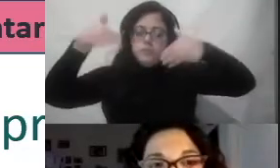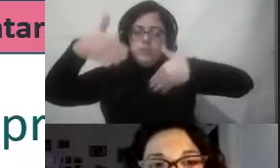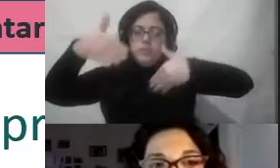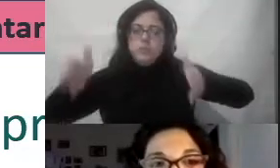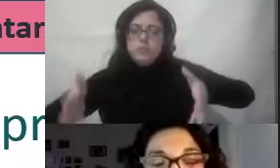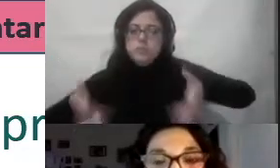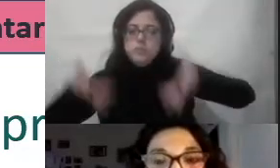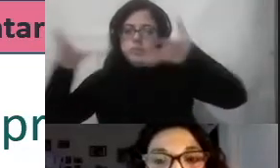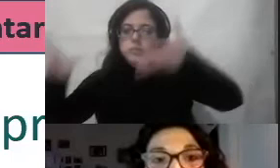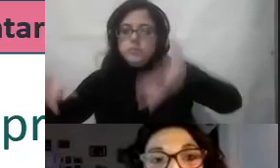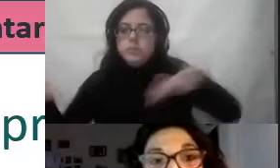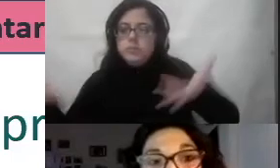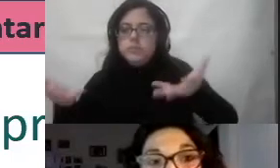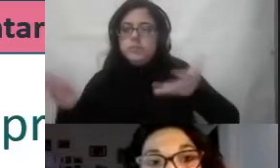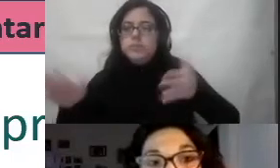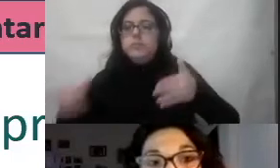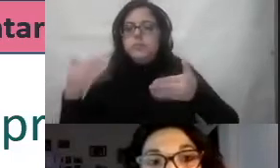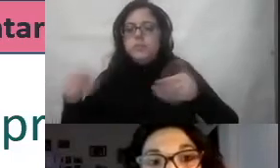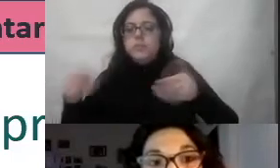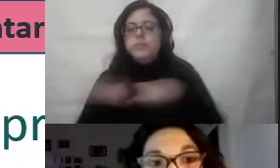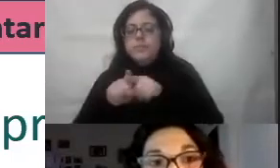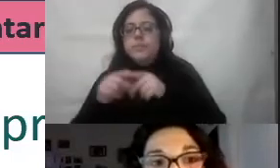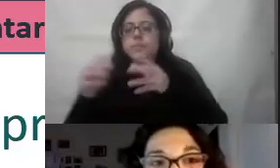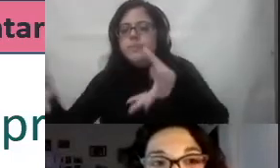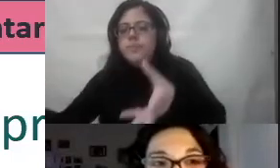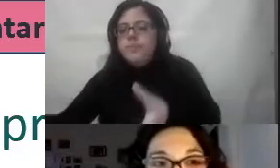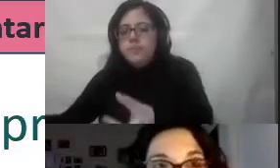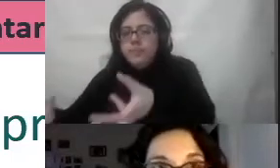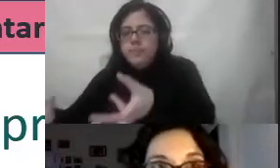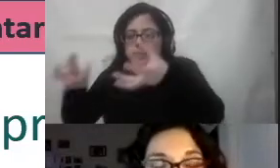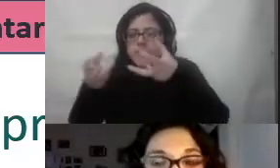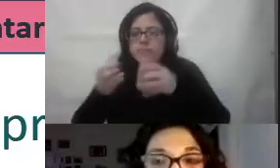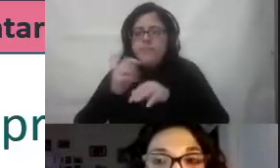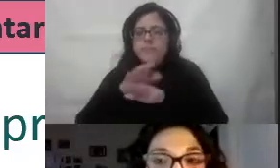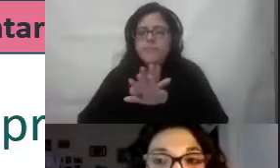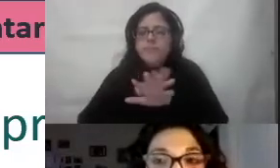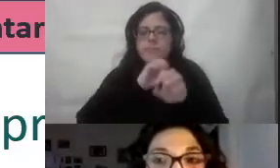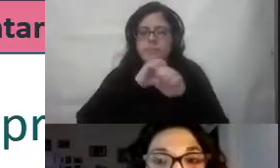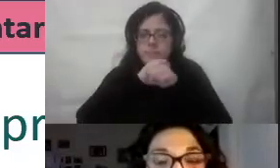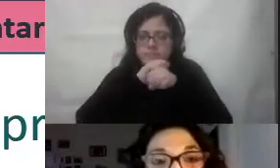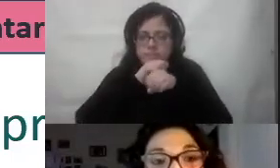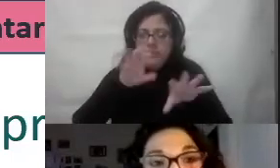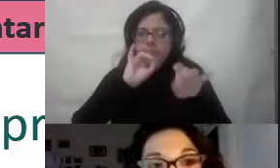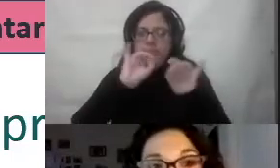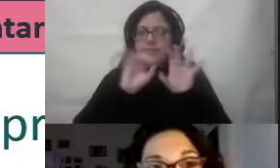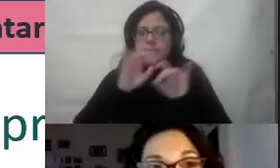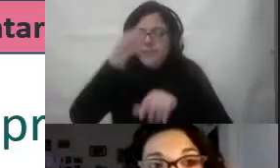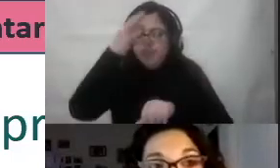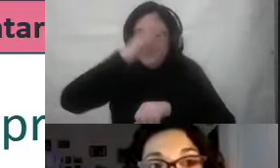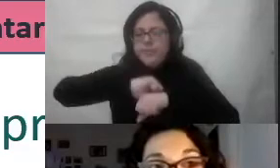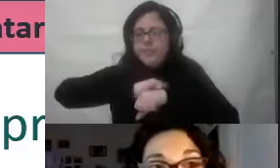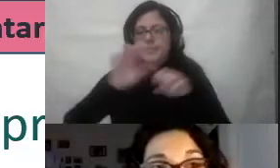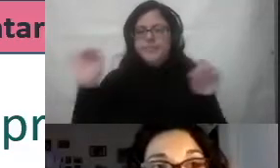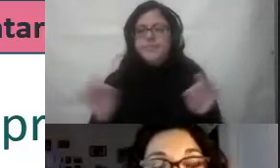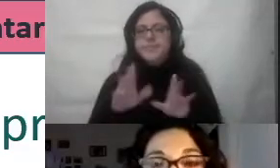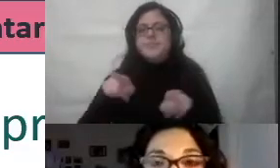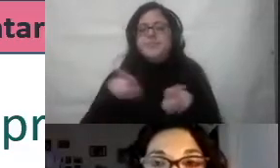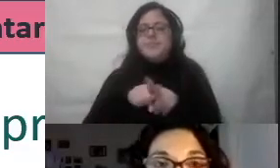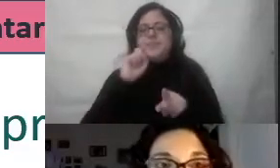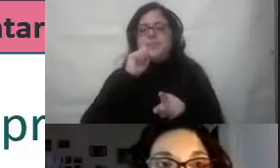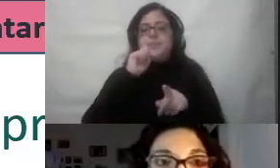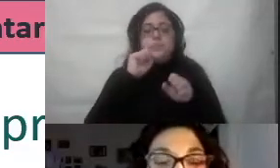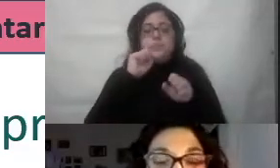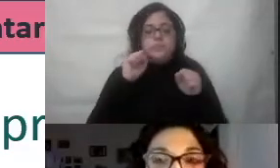los materiales, es una súper buena idea para evitar algún tipo de propagación, ¿ya? Entonces uno podría perfectamente tener una cajita en el